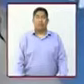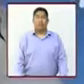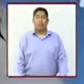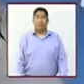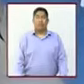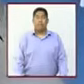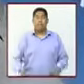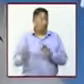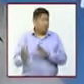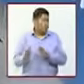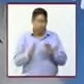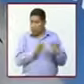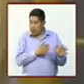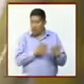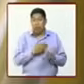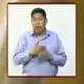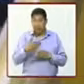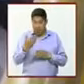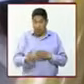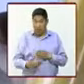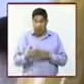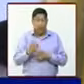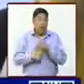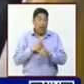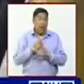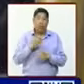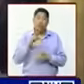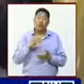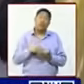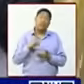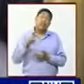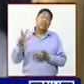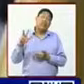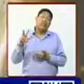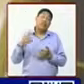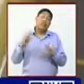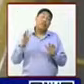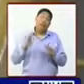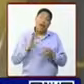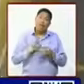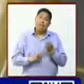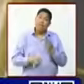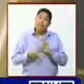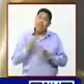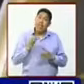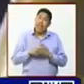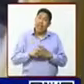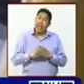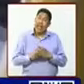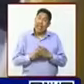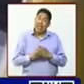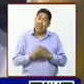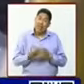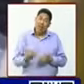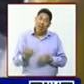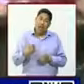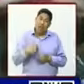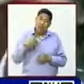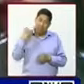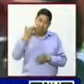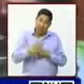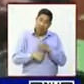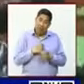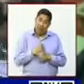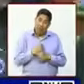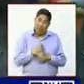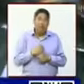Y en otras noticias, acaba de terminar la gestión escolar 2023 en nuestro país y ya hay fecha para el inicio de inscripciones para el próximo